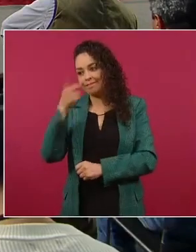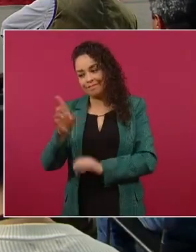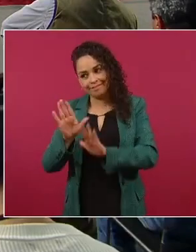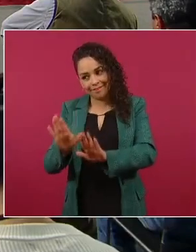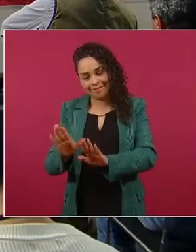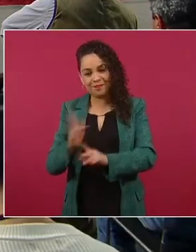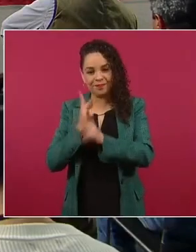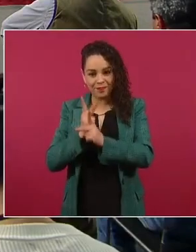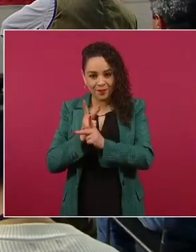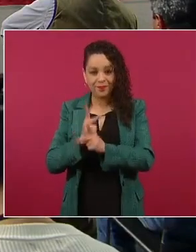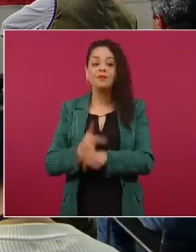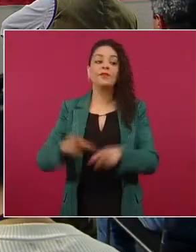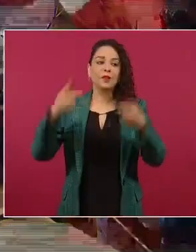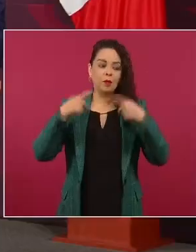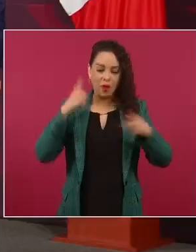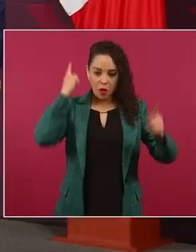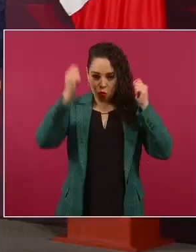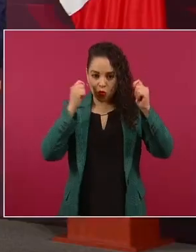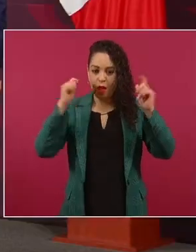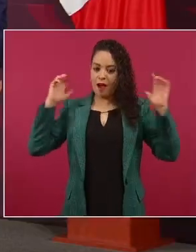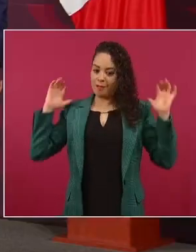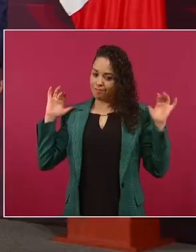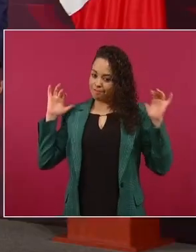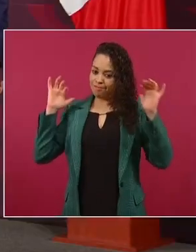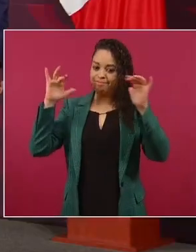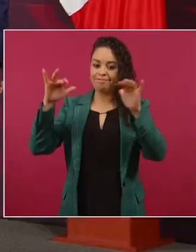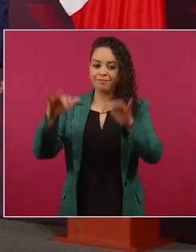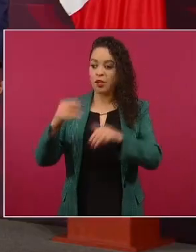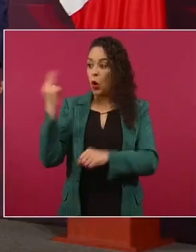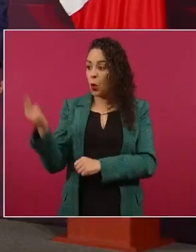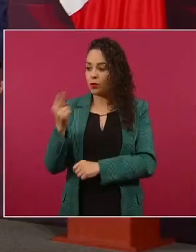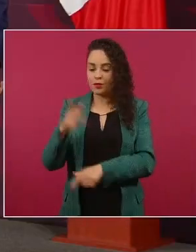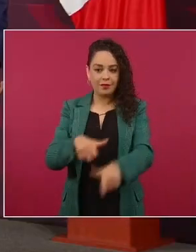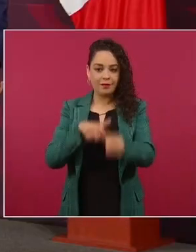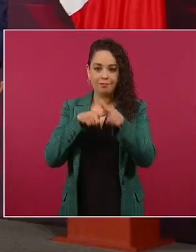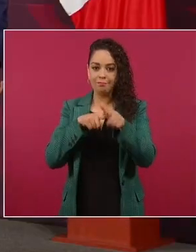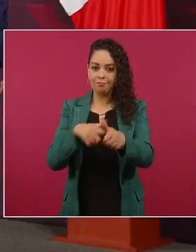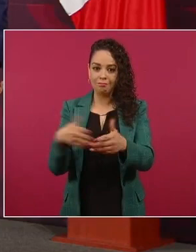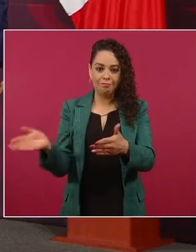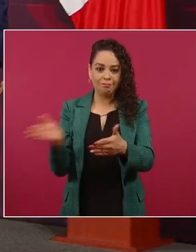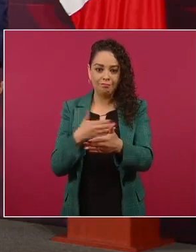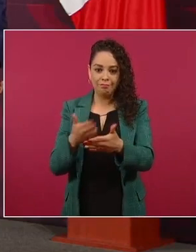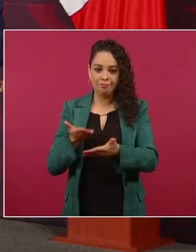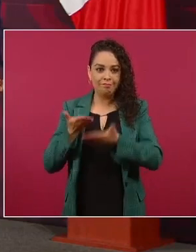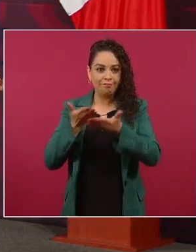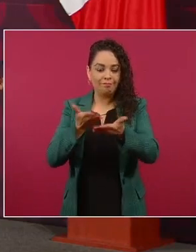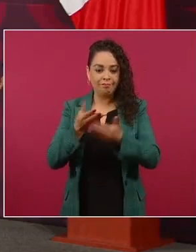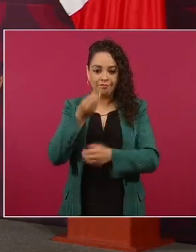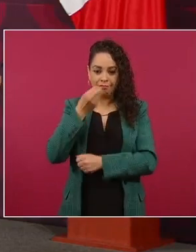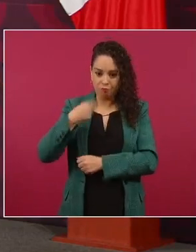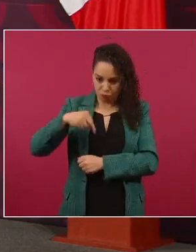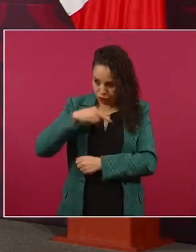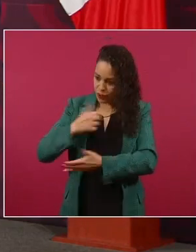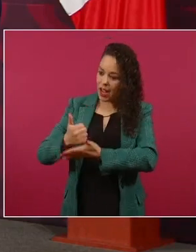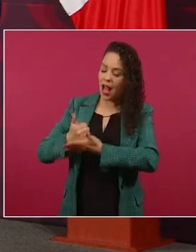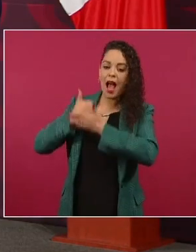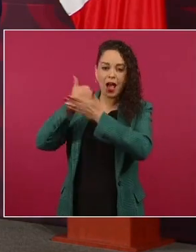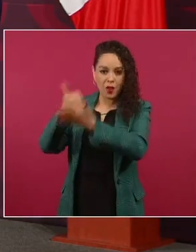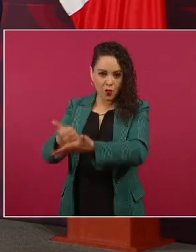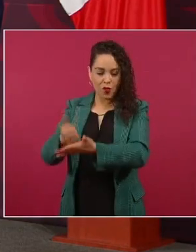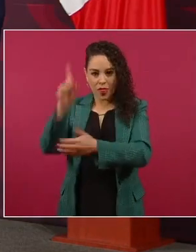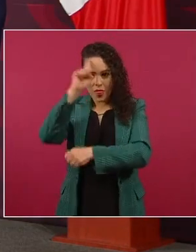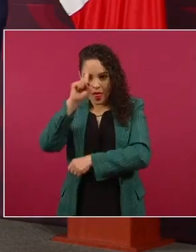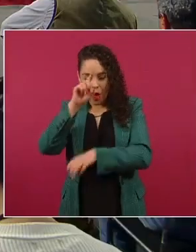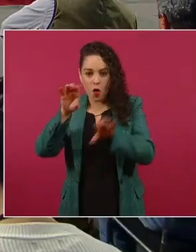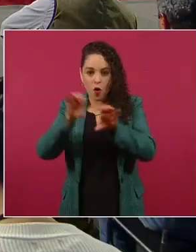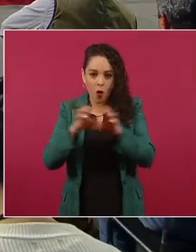a Carrillo Puerto y ustedes van a seguir haciendo esta actividad y los vamos a ayudar y los vamos a organizar de otra manera. La